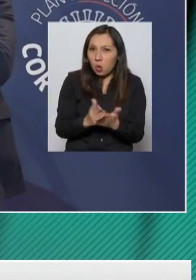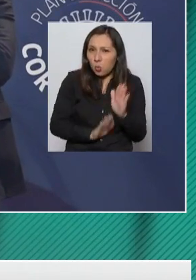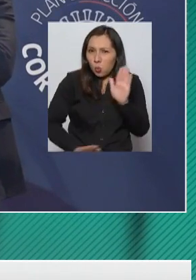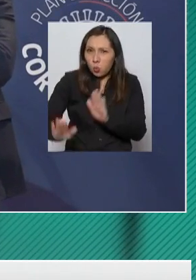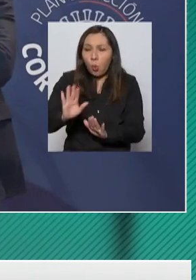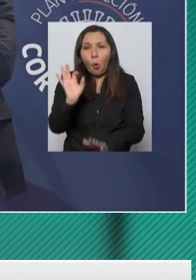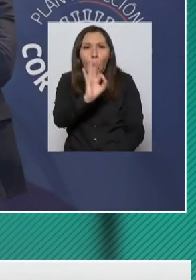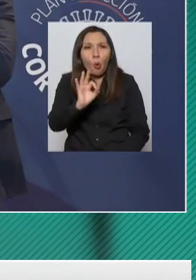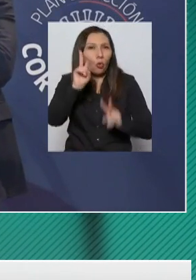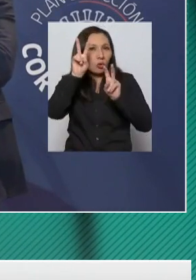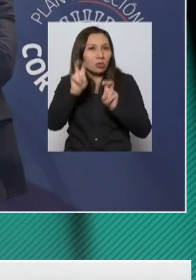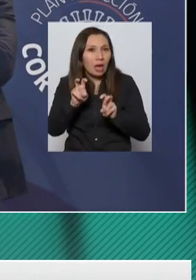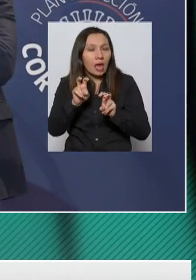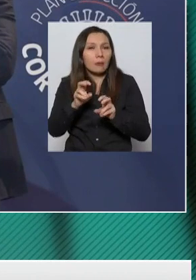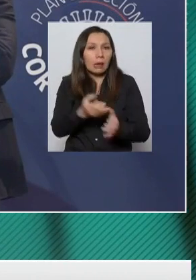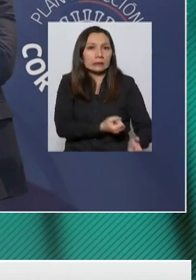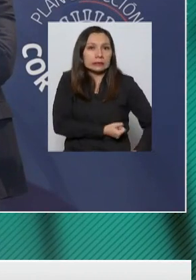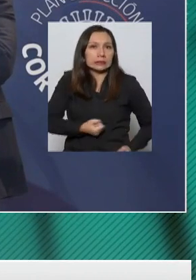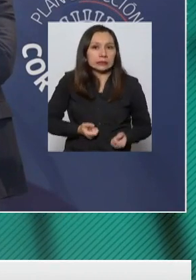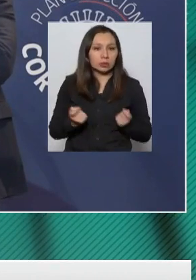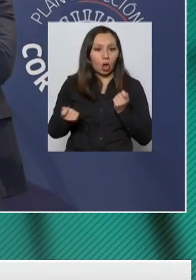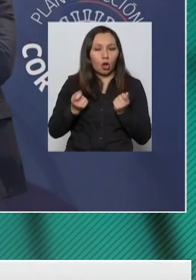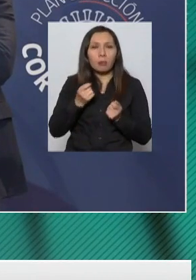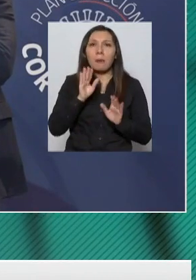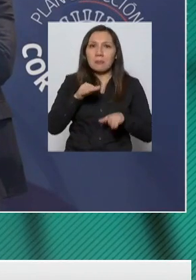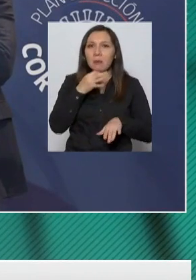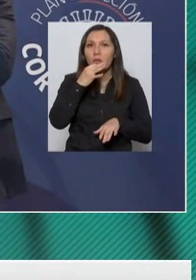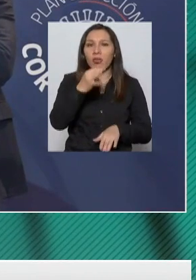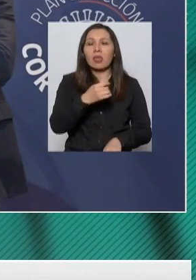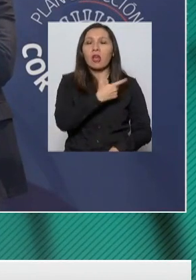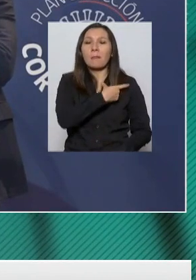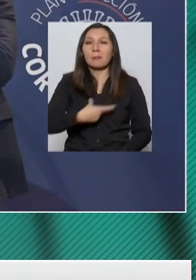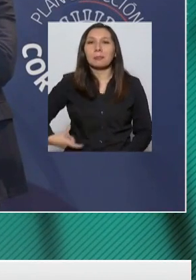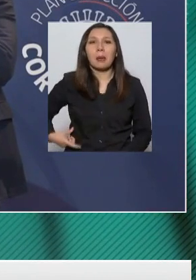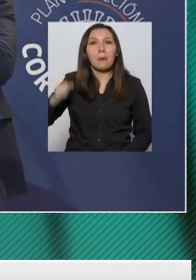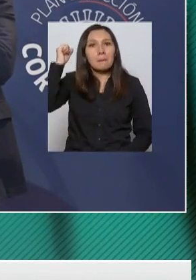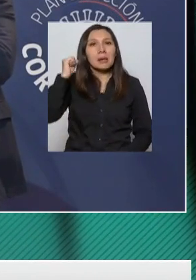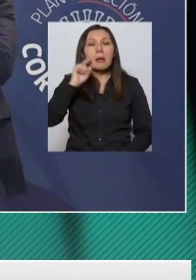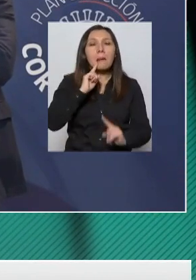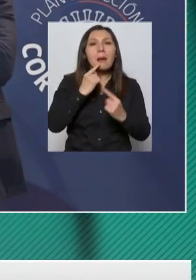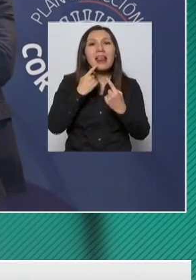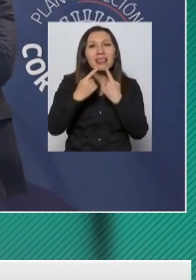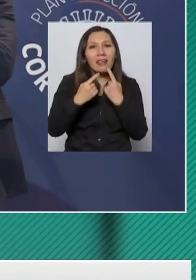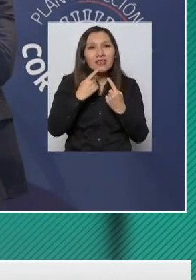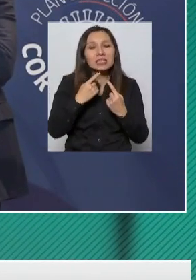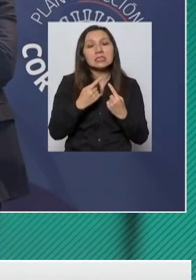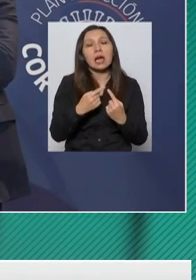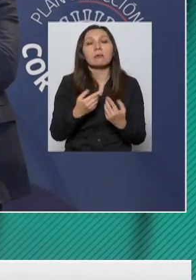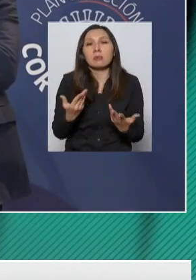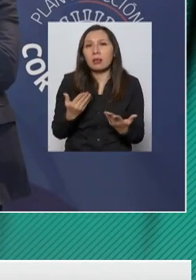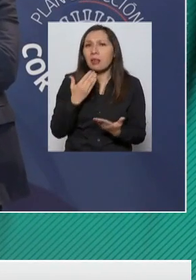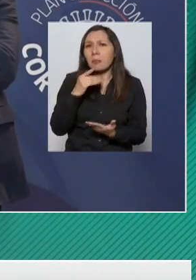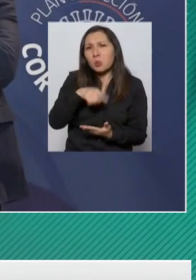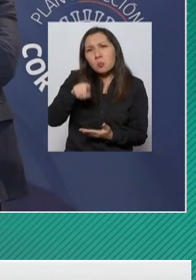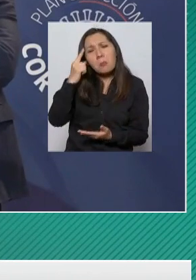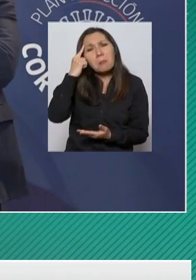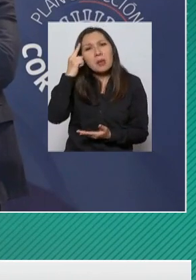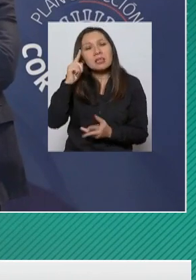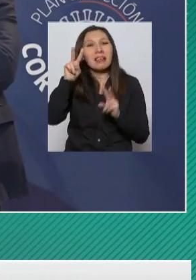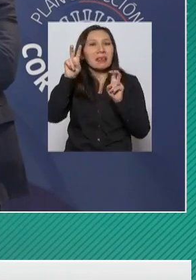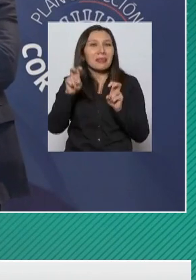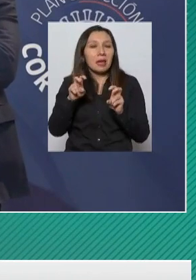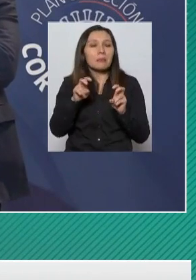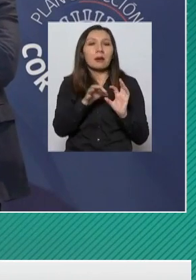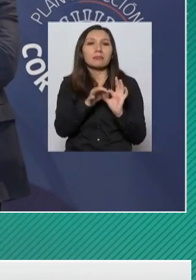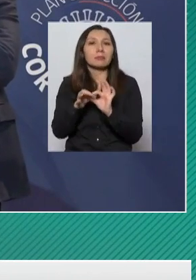directamente a recesión económica que fue lo advertido por el presidente piñera en una entrevista y también si le parece prudente el hablar de